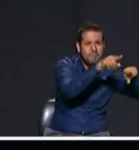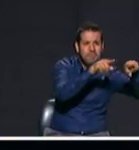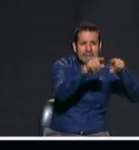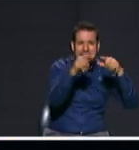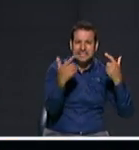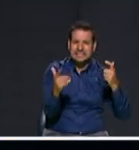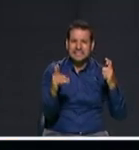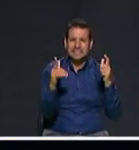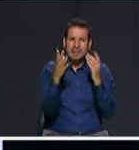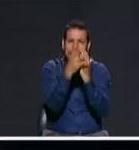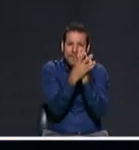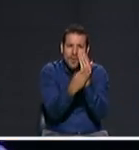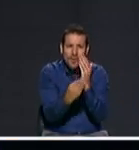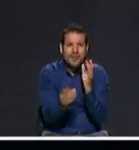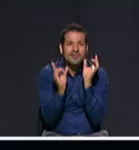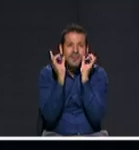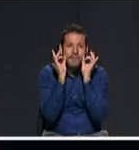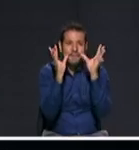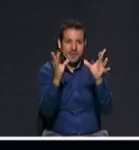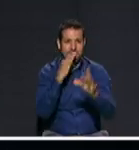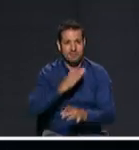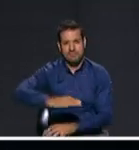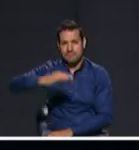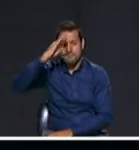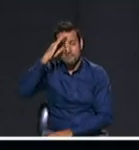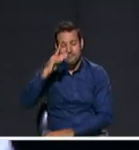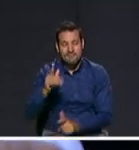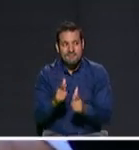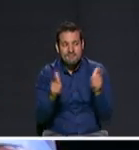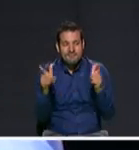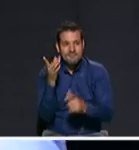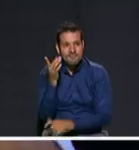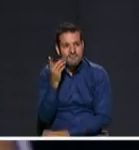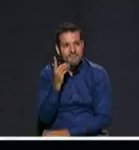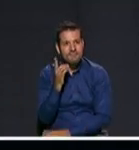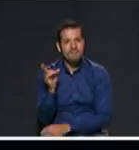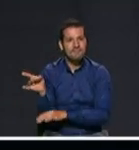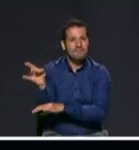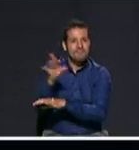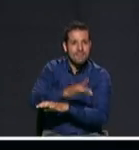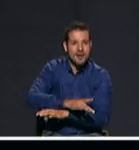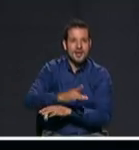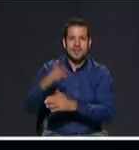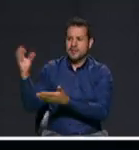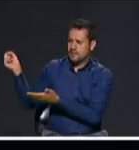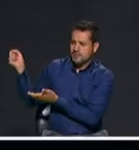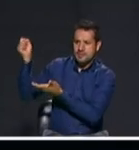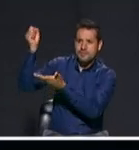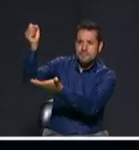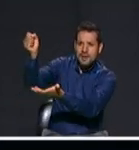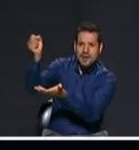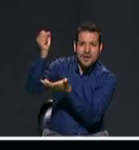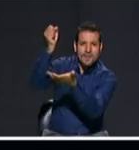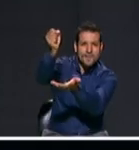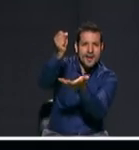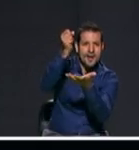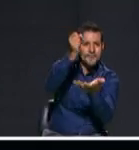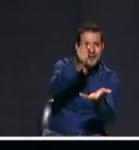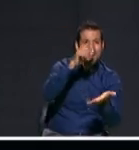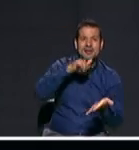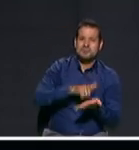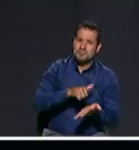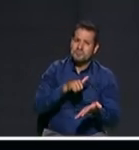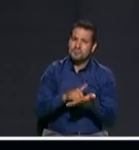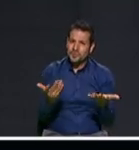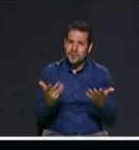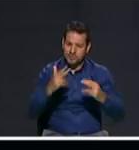necesitados que medellín entonces el gobierno nacional realmente enfoca esos recursos a donde más se necesiten por eso hay que